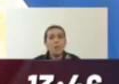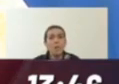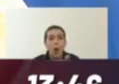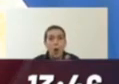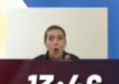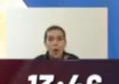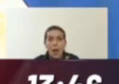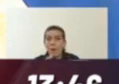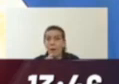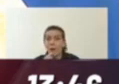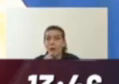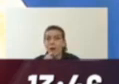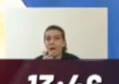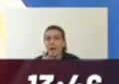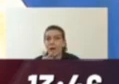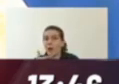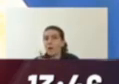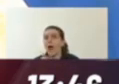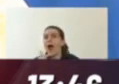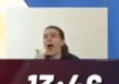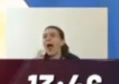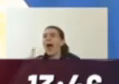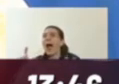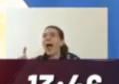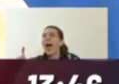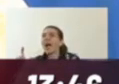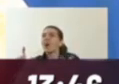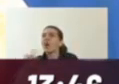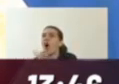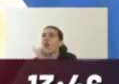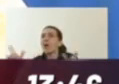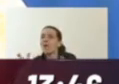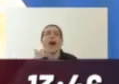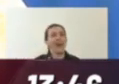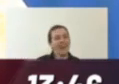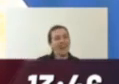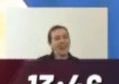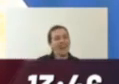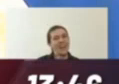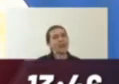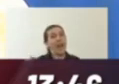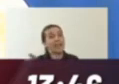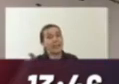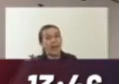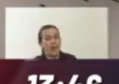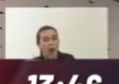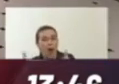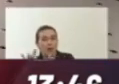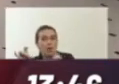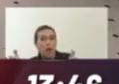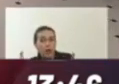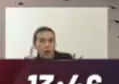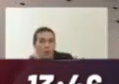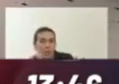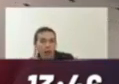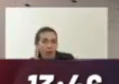cuando sentimos que el problema se acota nos relajamos y cuando nos relajamos es cuando nos exponemos al peor riesgo. Y